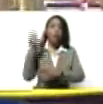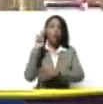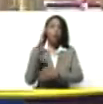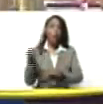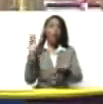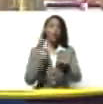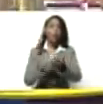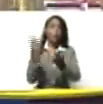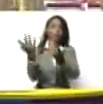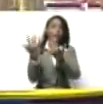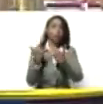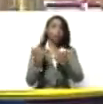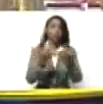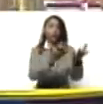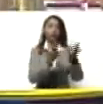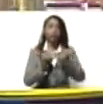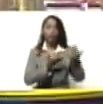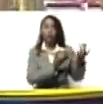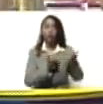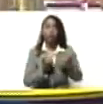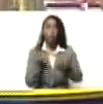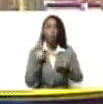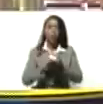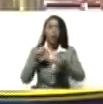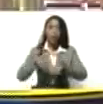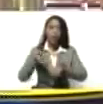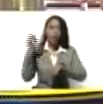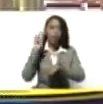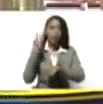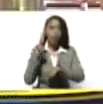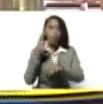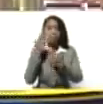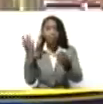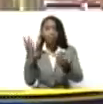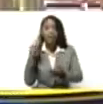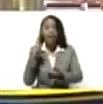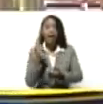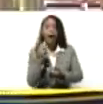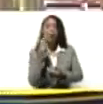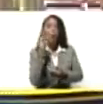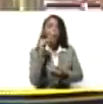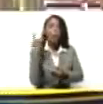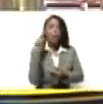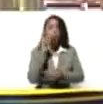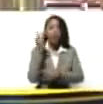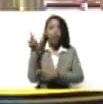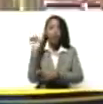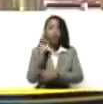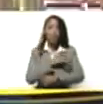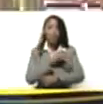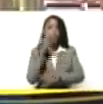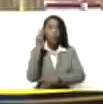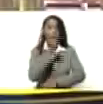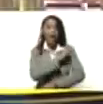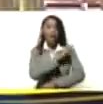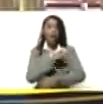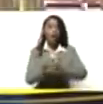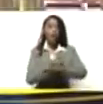ahora la moda es que se regresan a nahum aún estaba viendo en chile y se regresó mire jefe de gobierno de